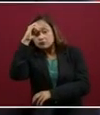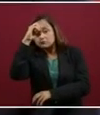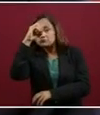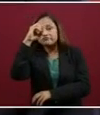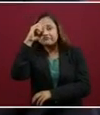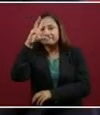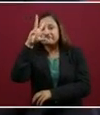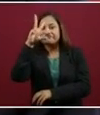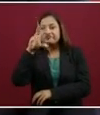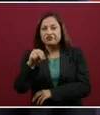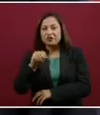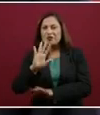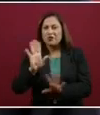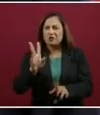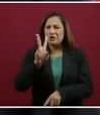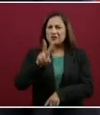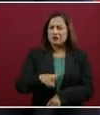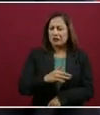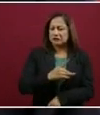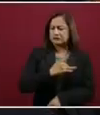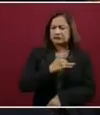es de juicio práctico.